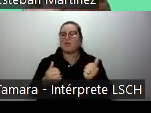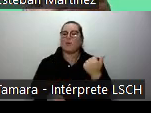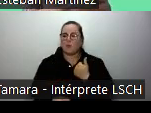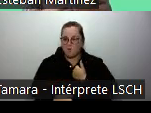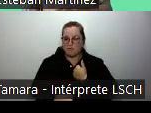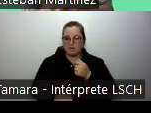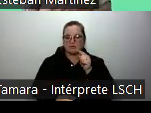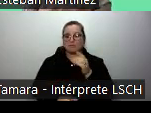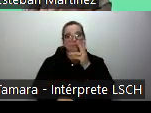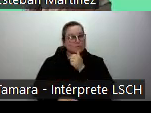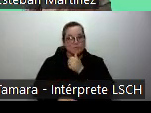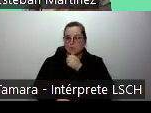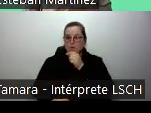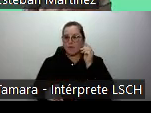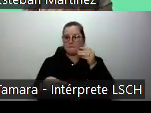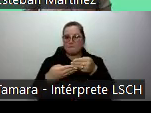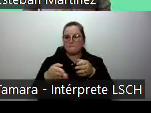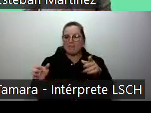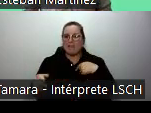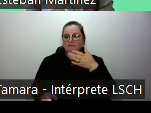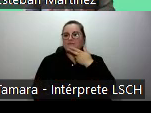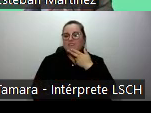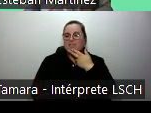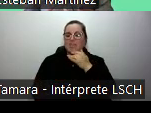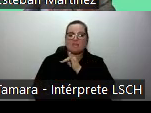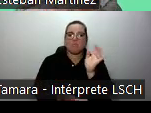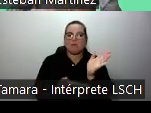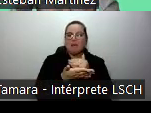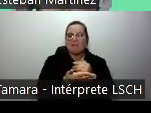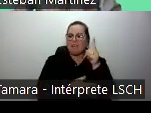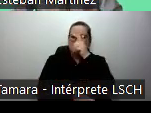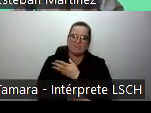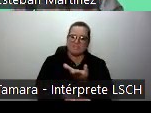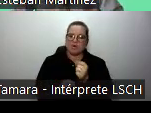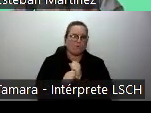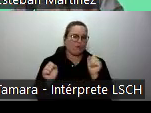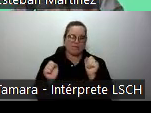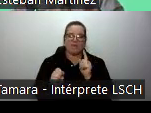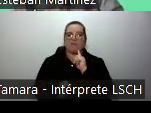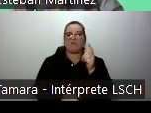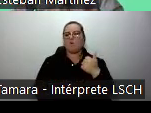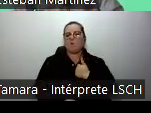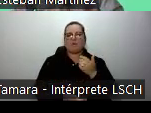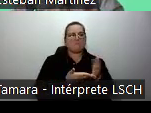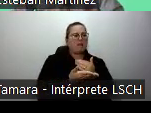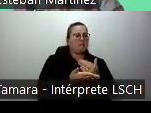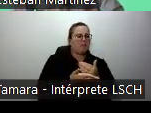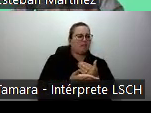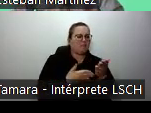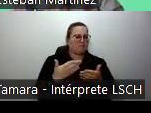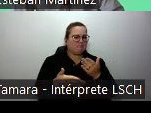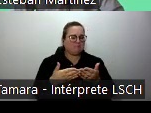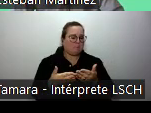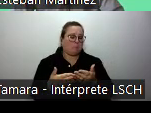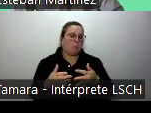tú no te pones metas en la vida es muy difícil planificarlas y Quién ha cumplido con algo que no planifica se han dado